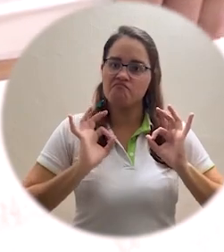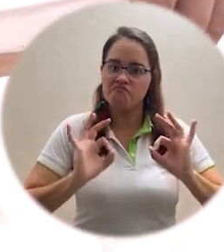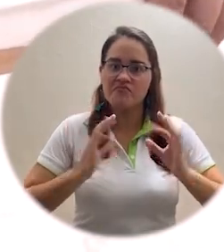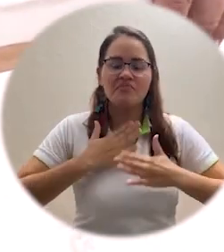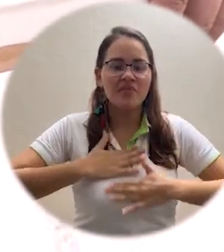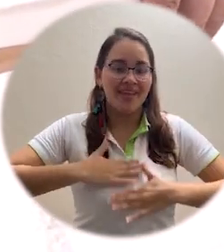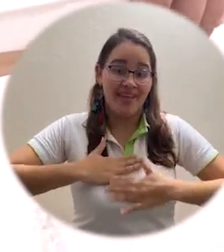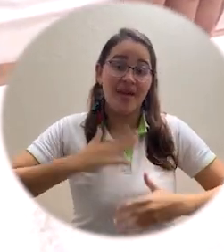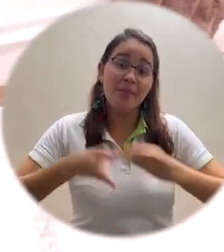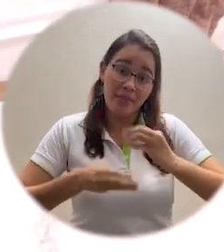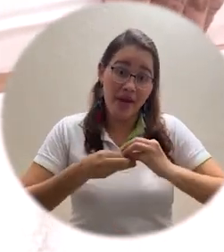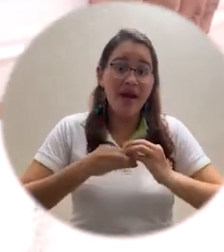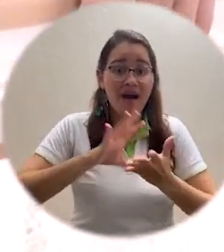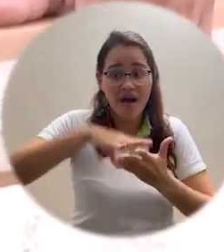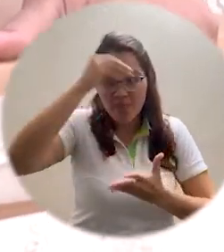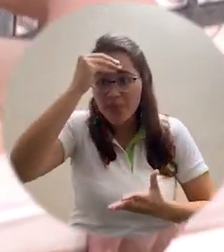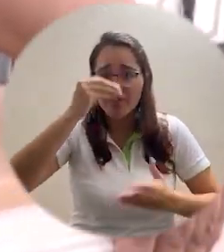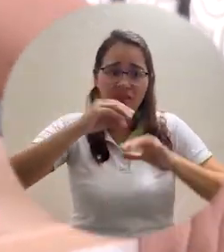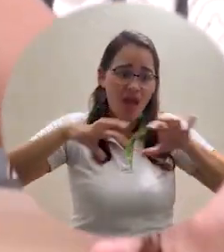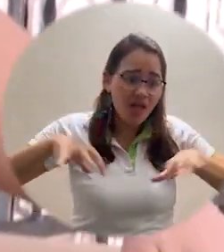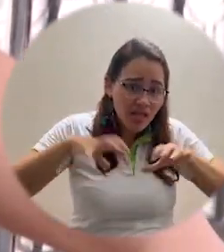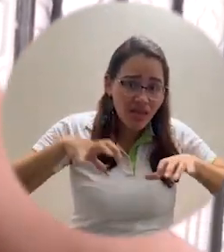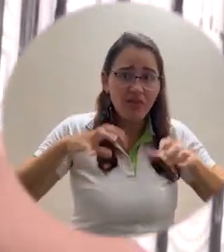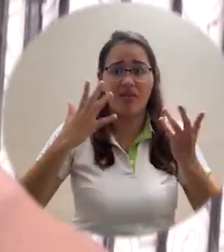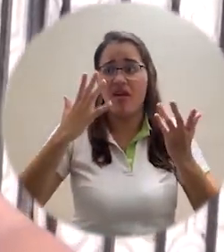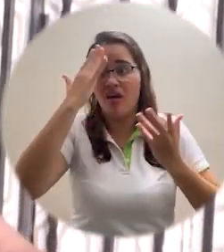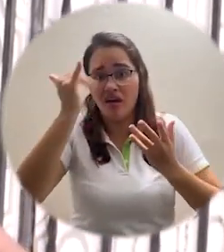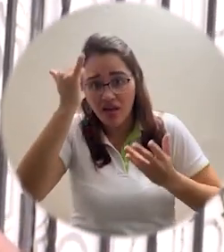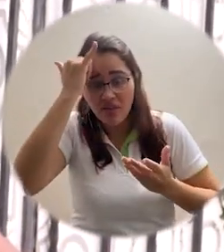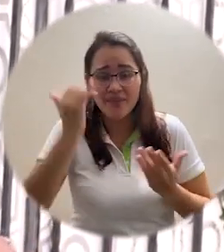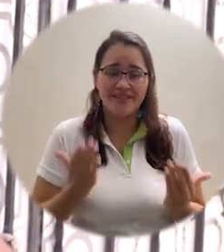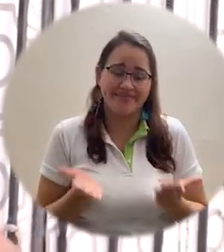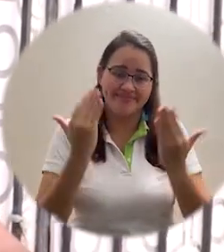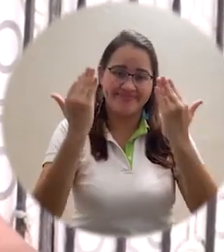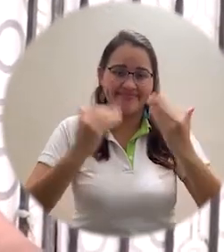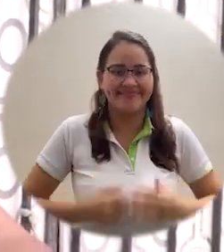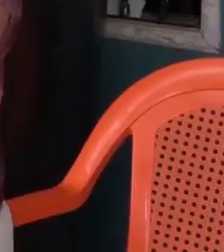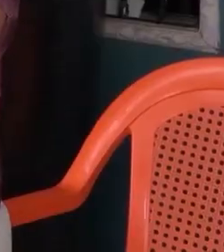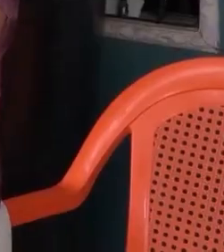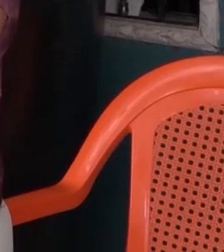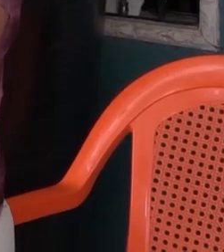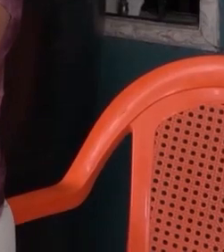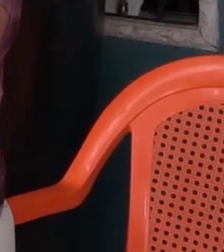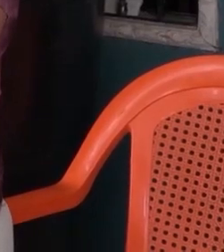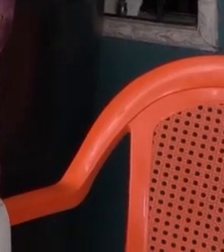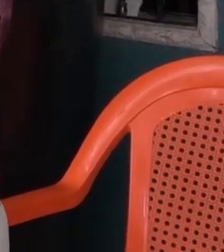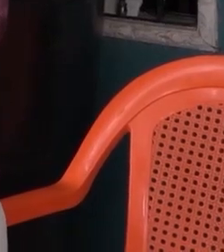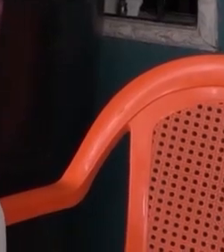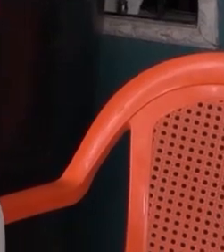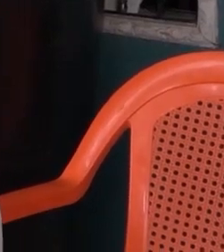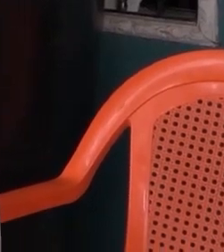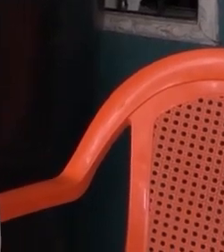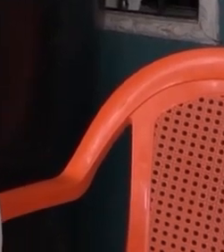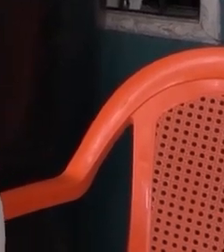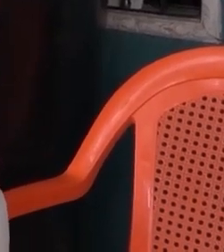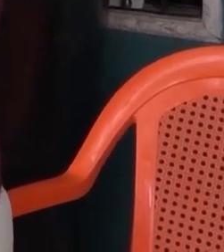a aprender mejor y realizar mejor nuestros actos académicos.